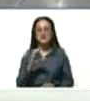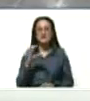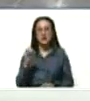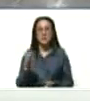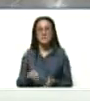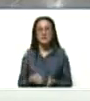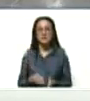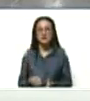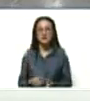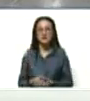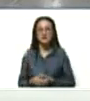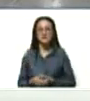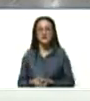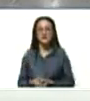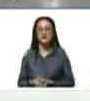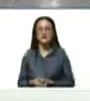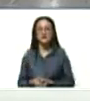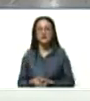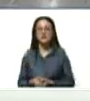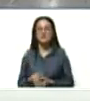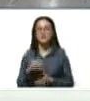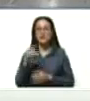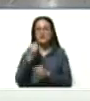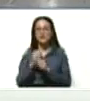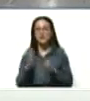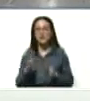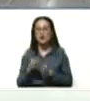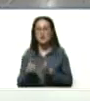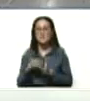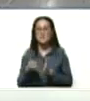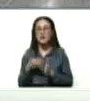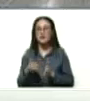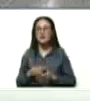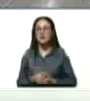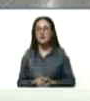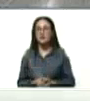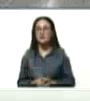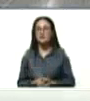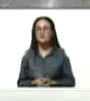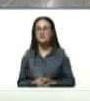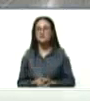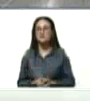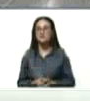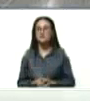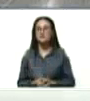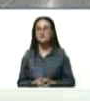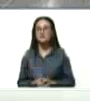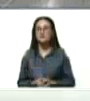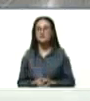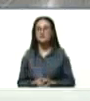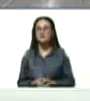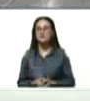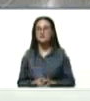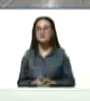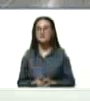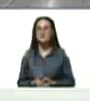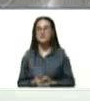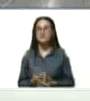de Judith Rangel, trabajadora del Metro. Nahum, conversadito.